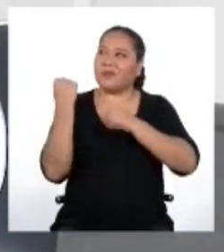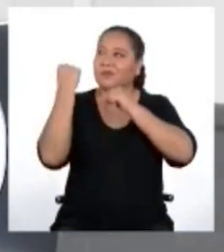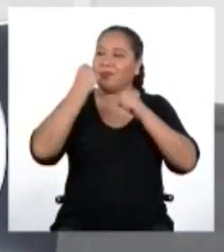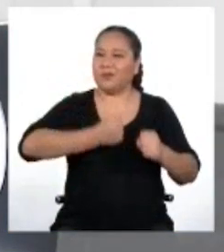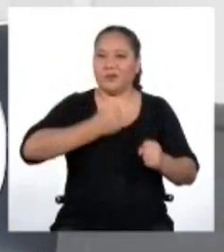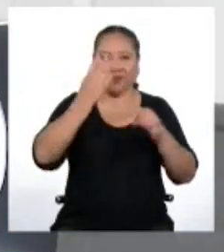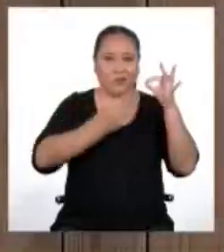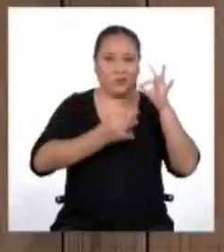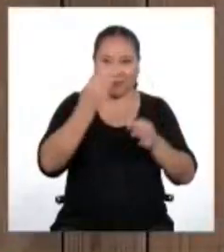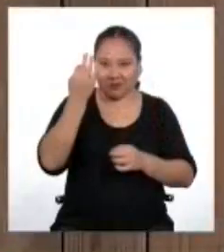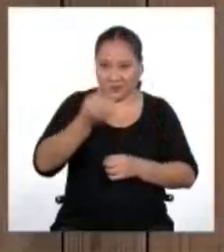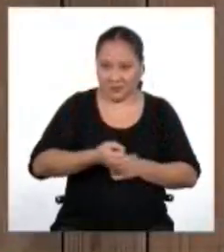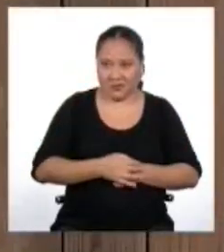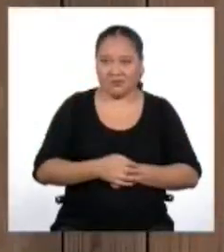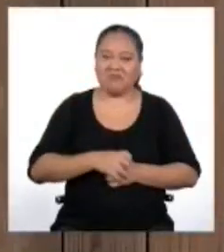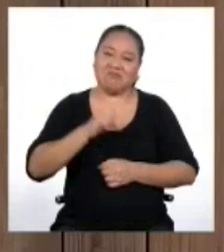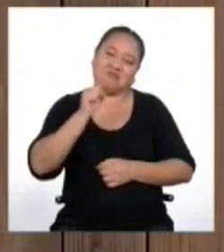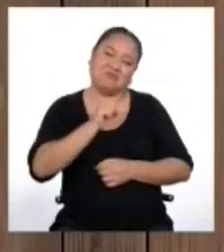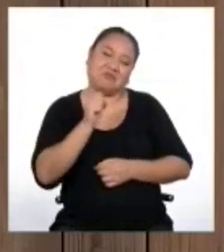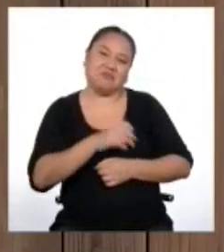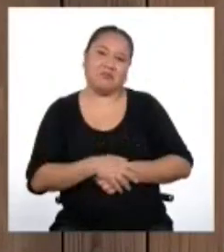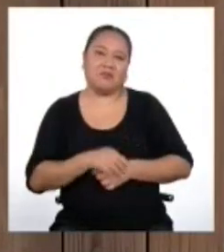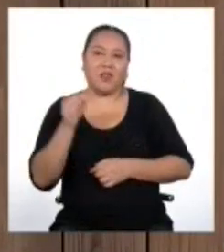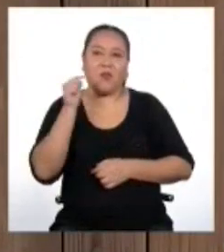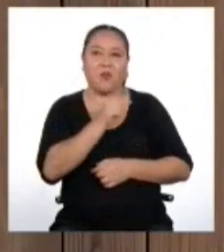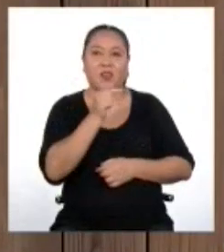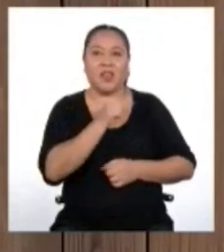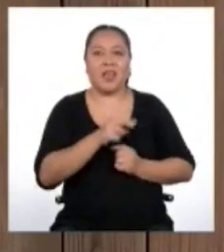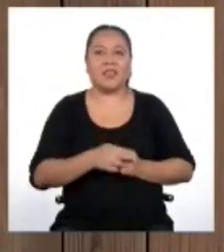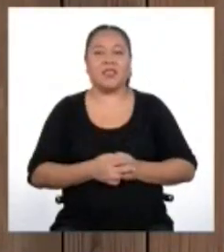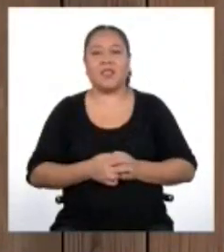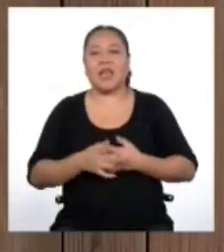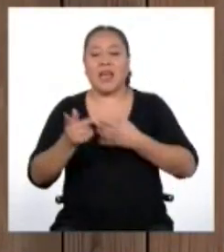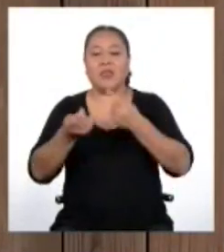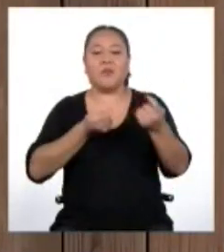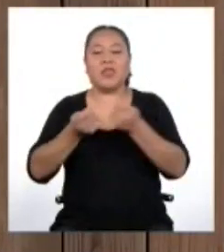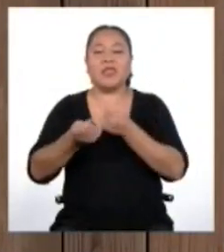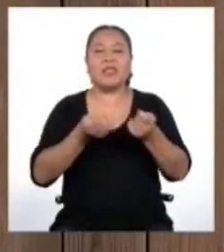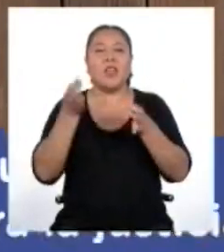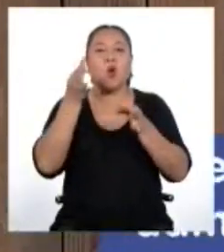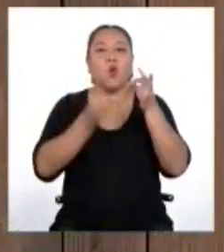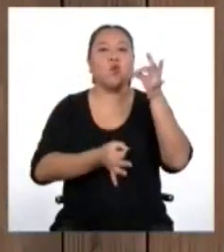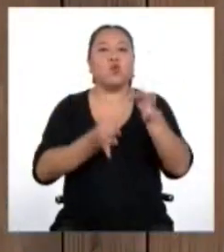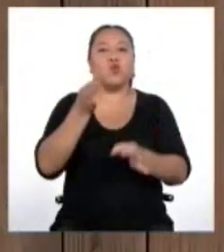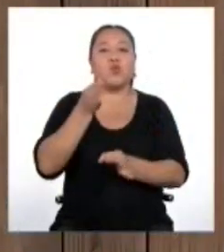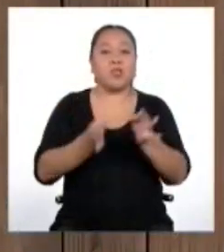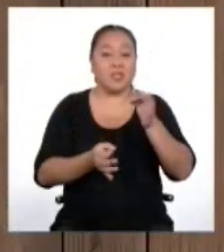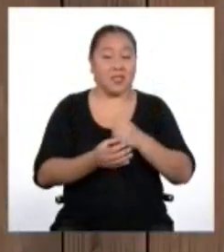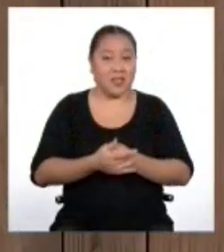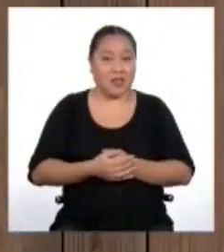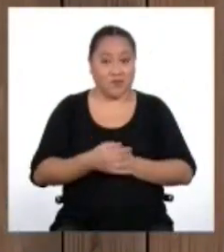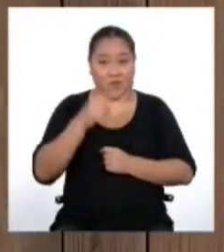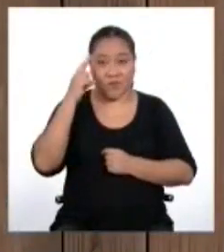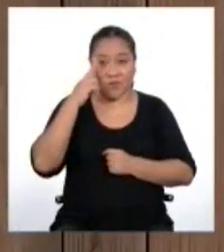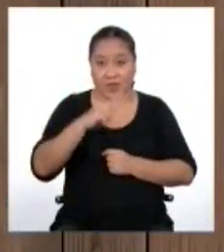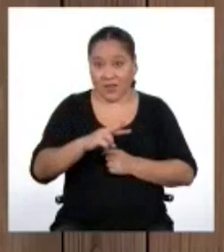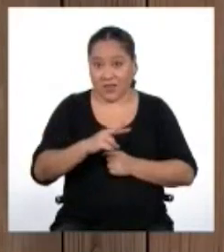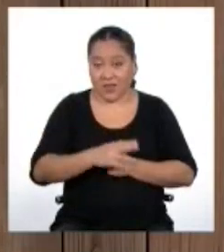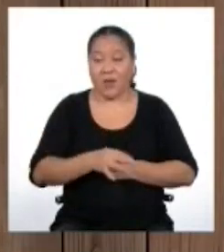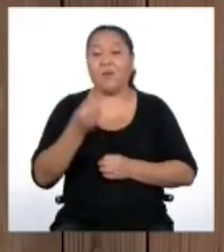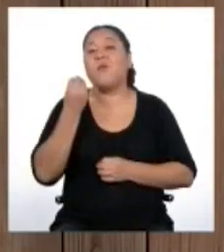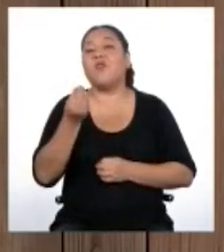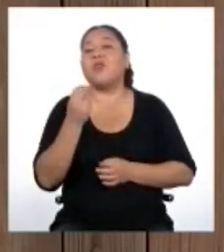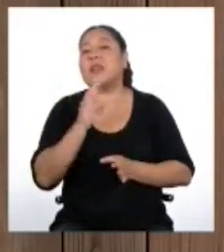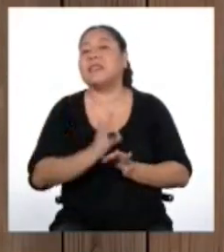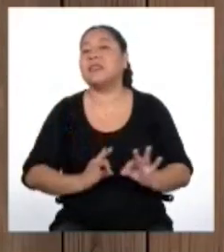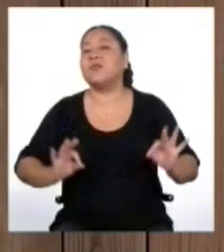poder judicial, ¿no? Así es, porque este es quien administra la justicia. ¿Ya te diste cuenta por qué es